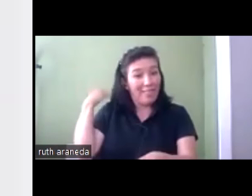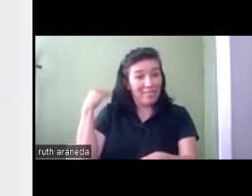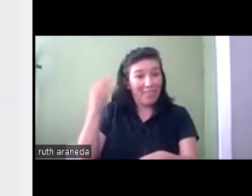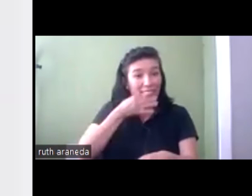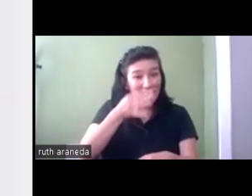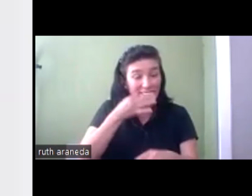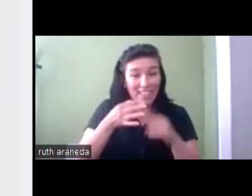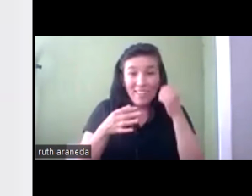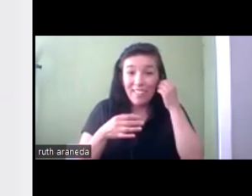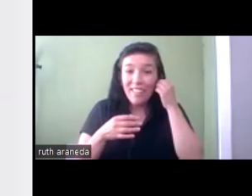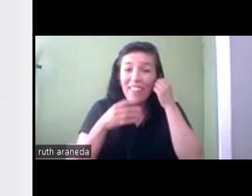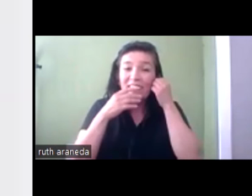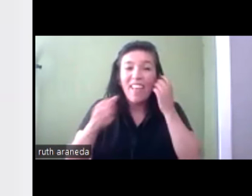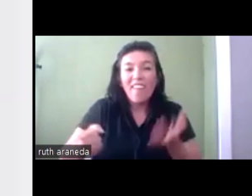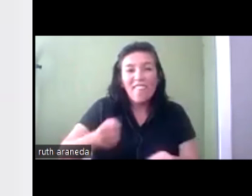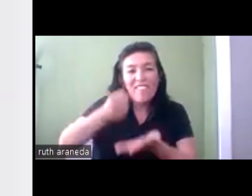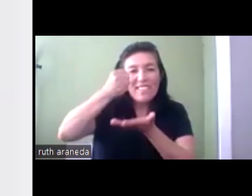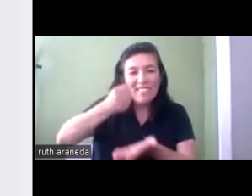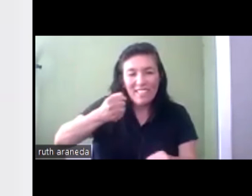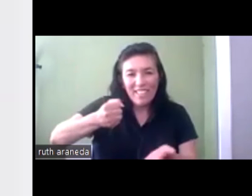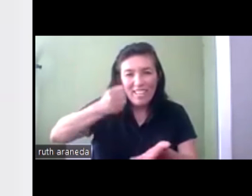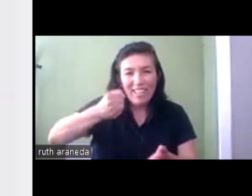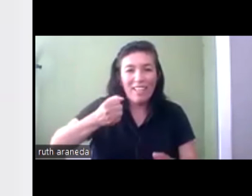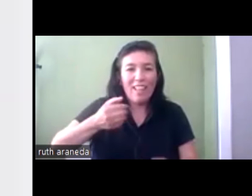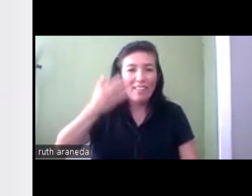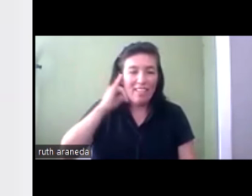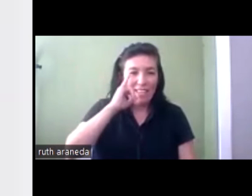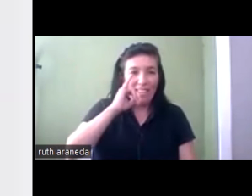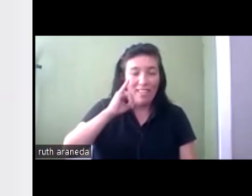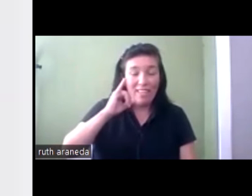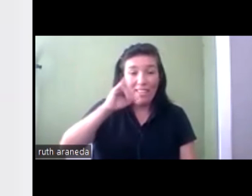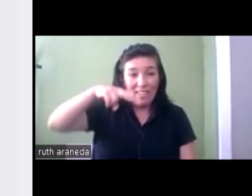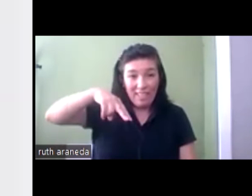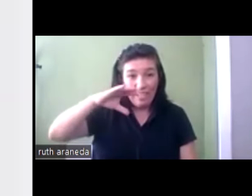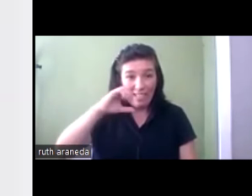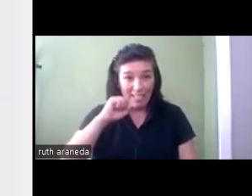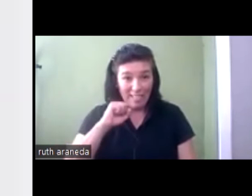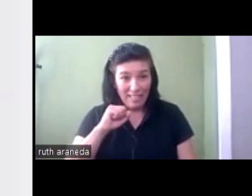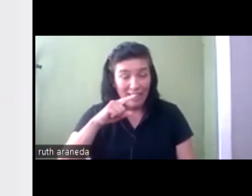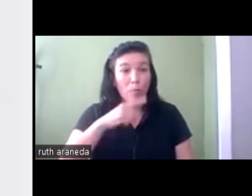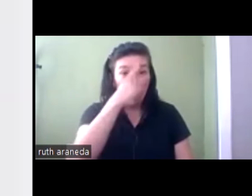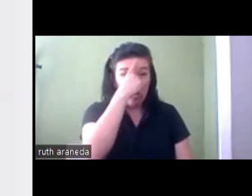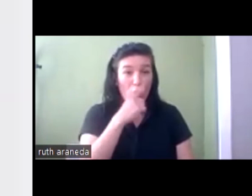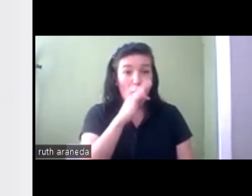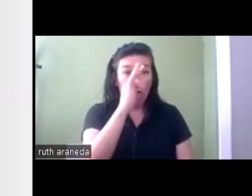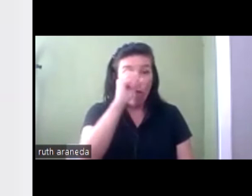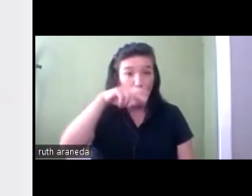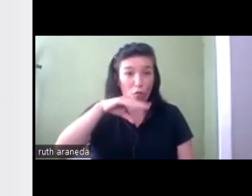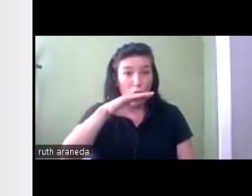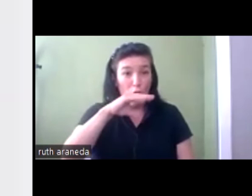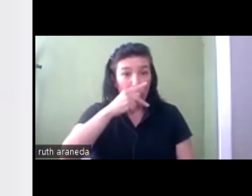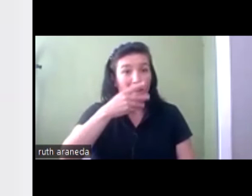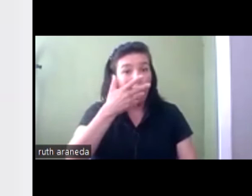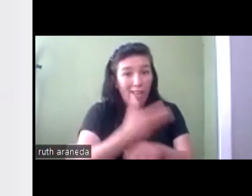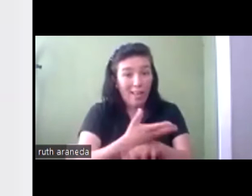de vasijas en etapa de Guita Inca, particularmente dentro de la colección del Museo FONC. Nosotros tenemos justamente este aríbalo